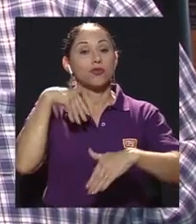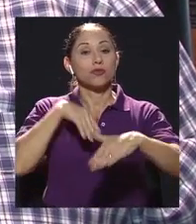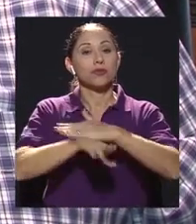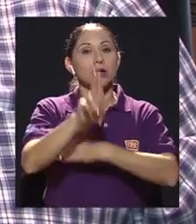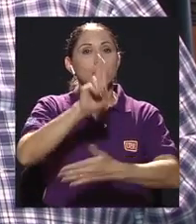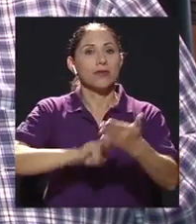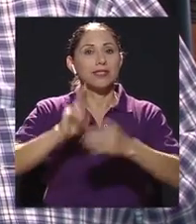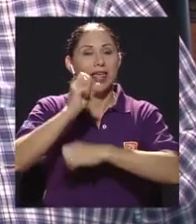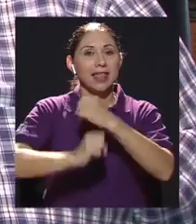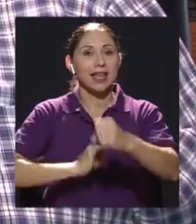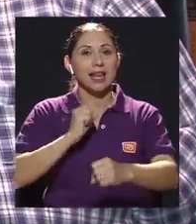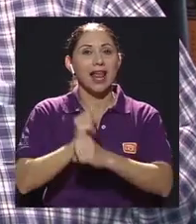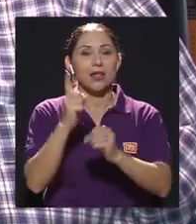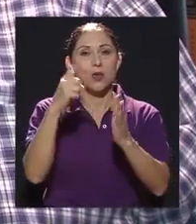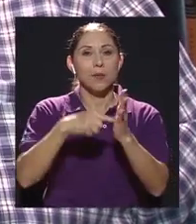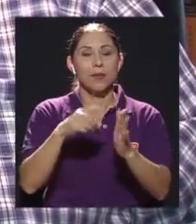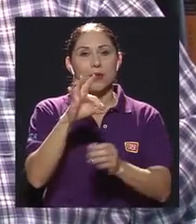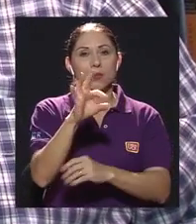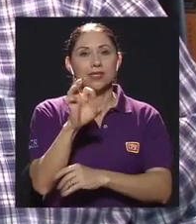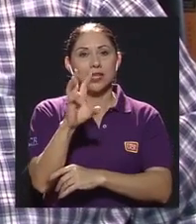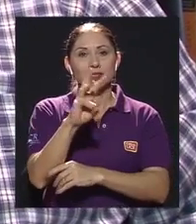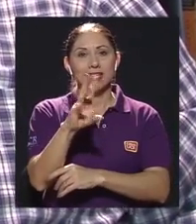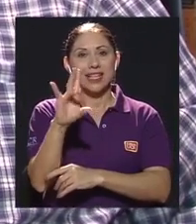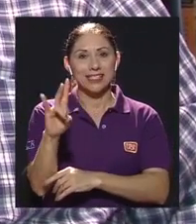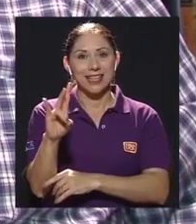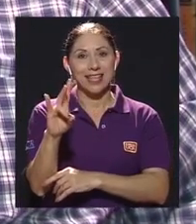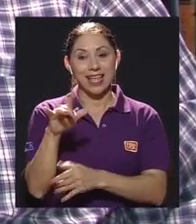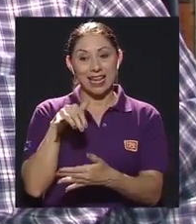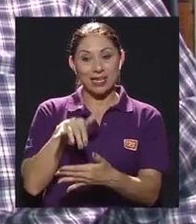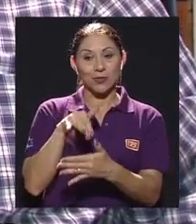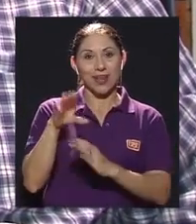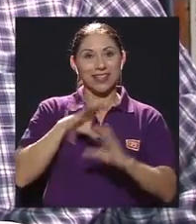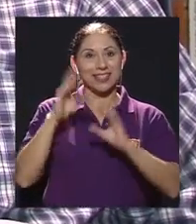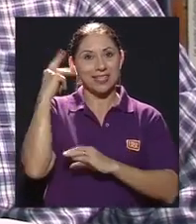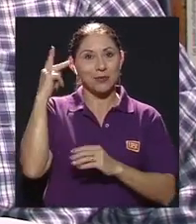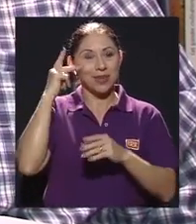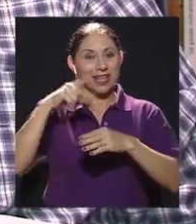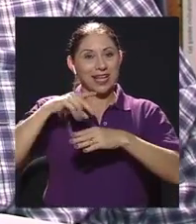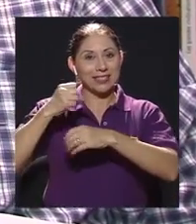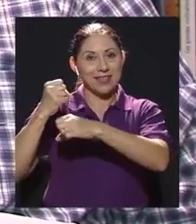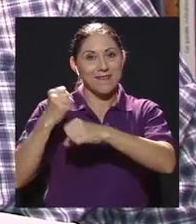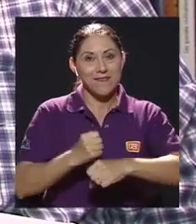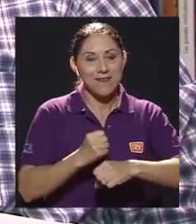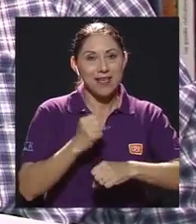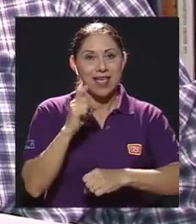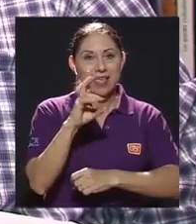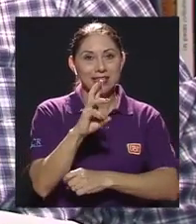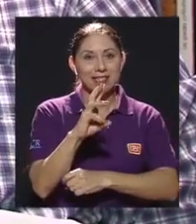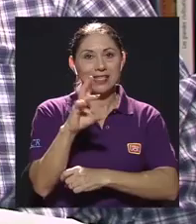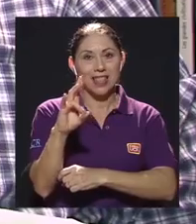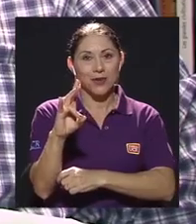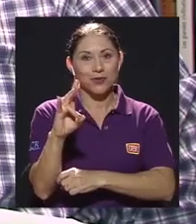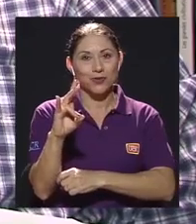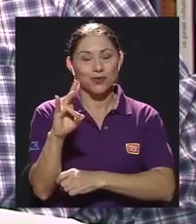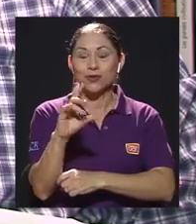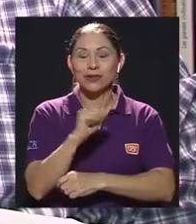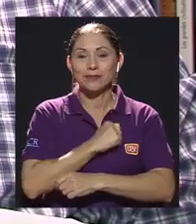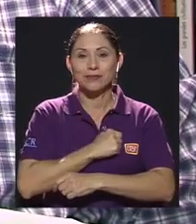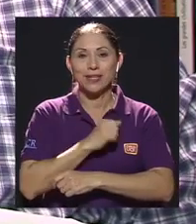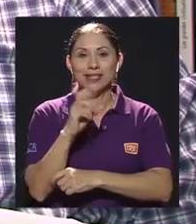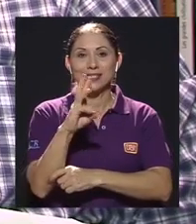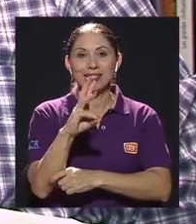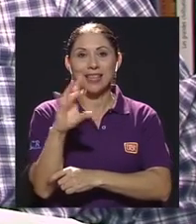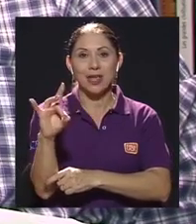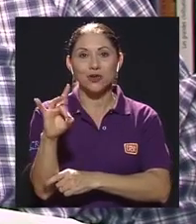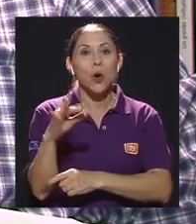universidad en el año 67, la escuela se fundó en el 68, y entonces lo más parecido a una reflexión sobre el Estado,